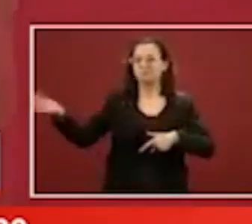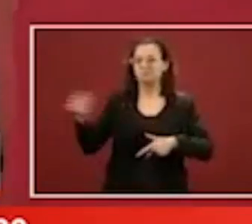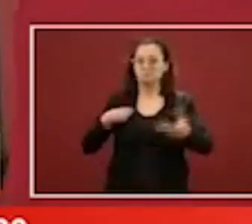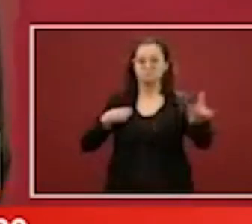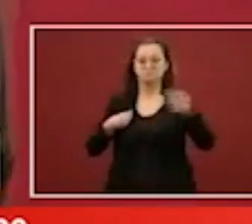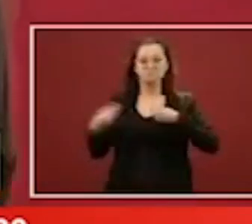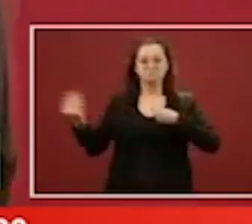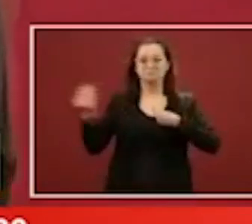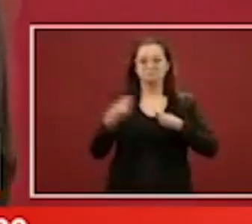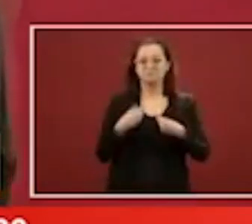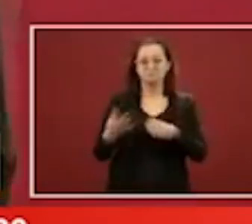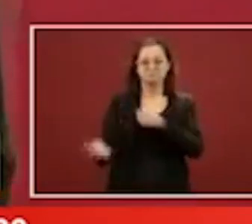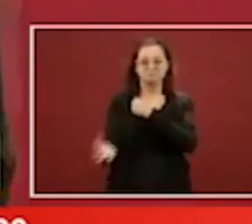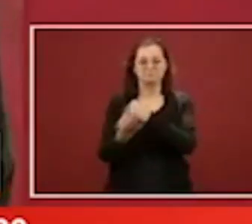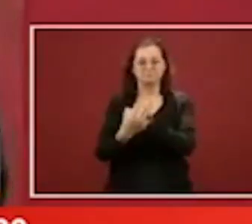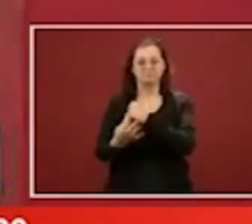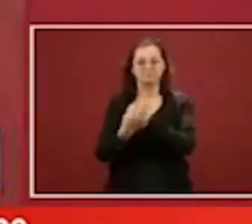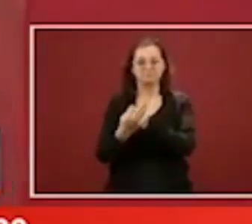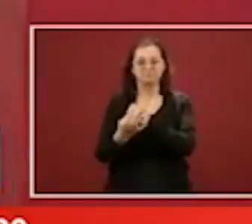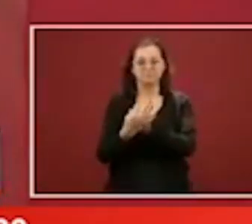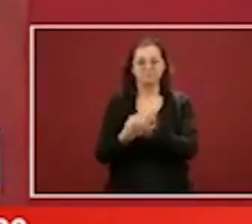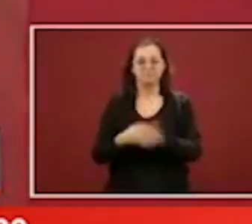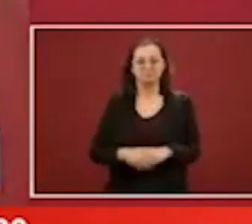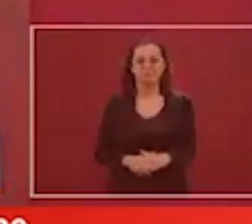Entonces, son mis guardaespaldas.